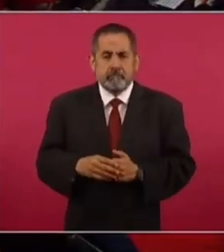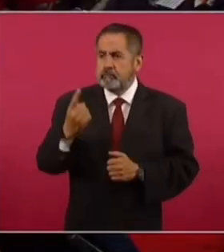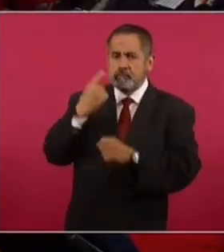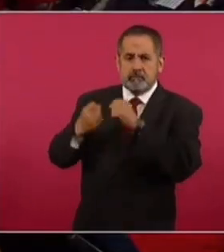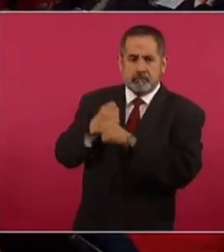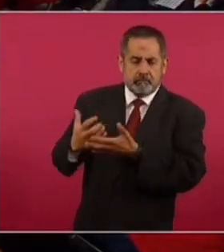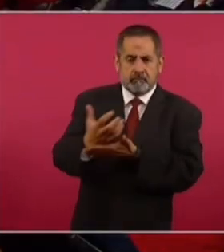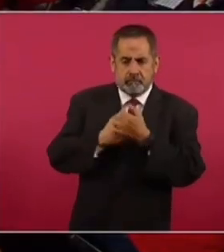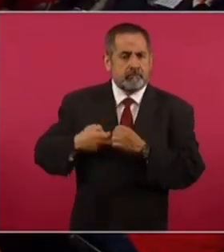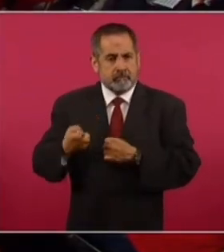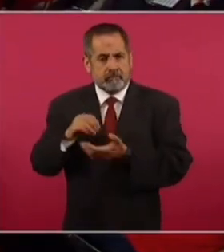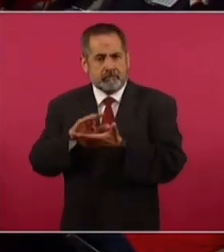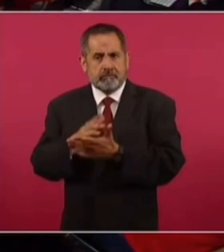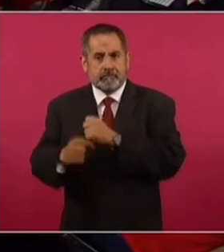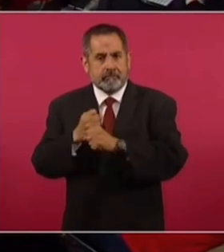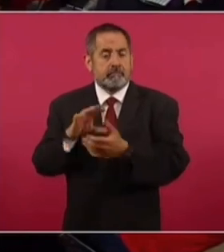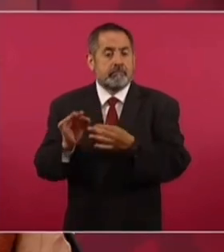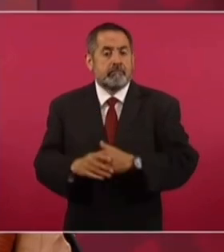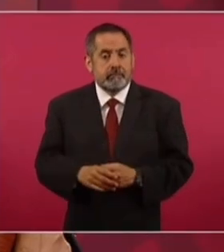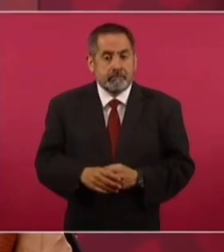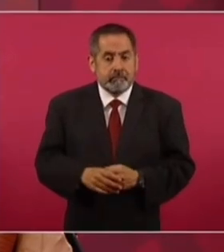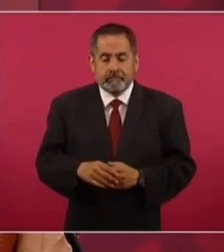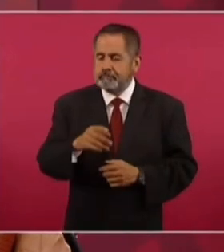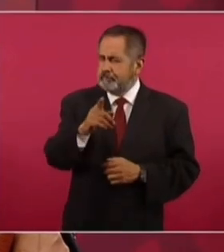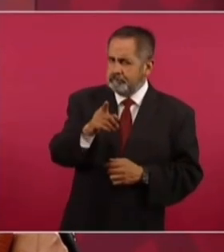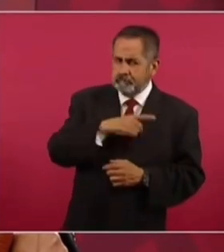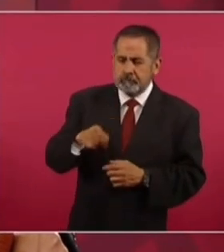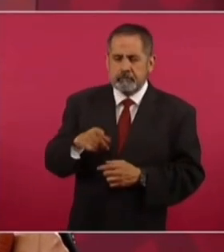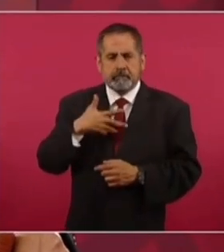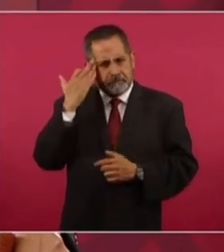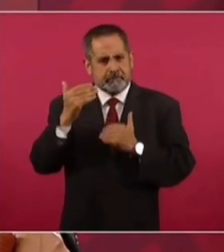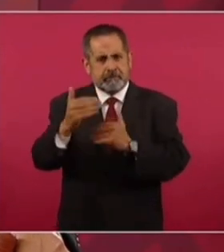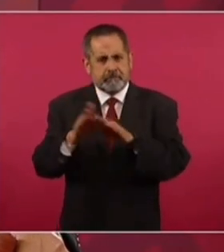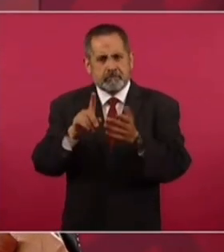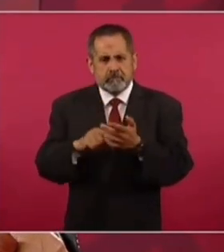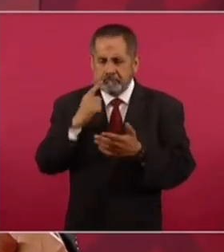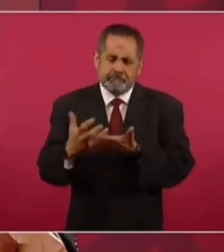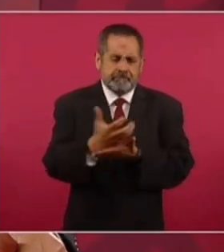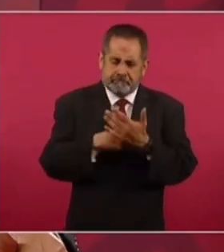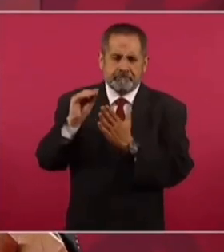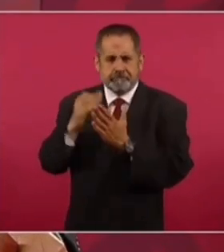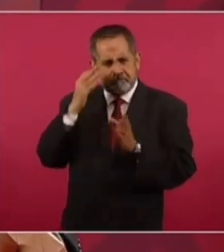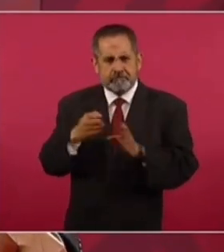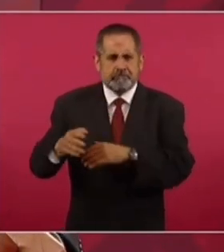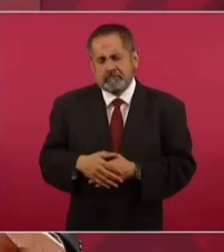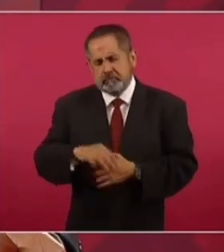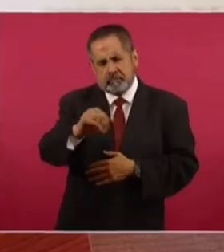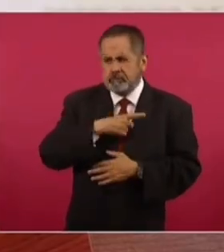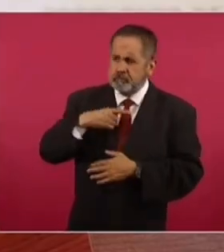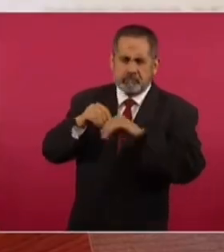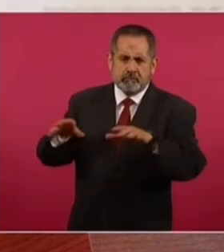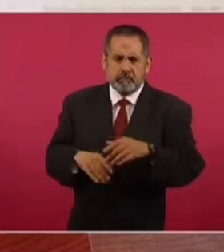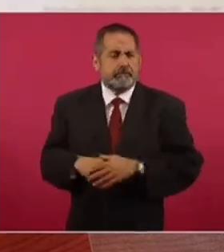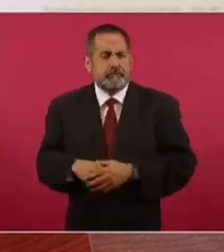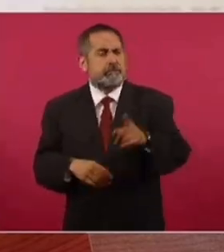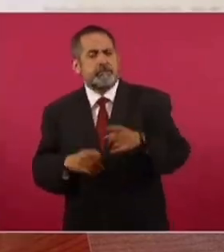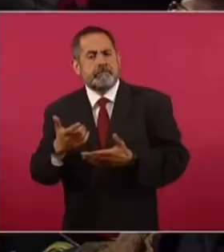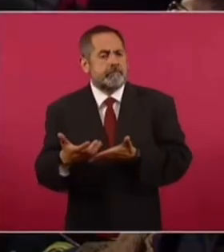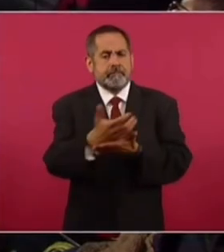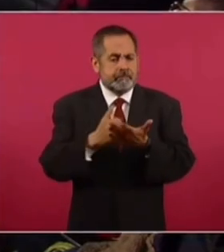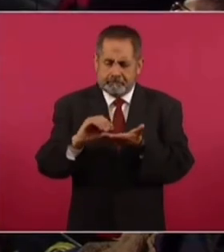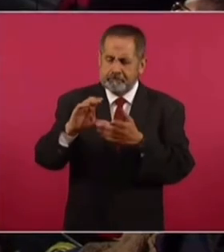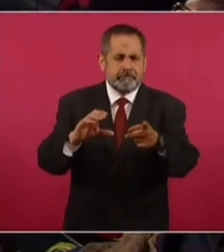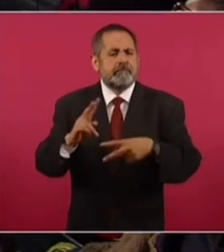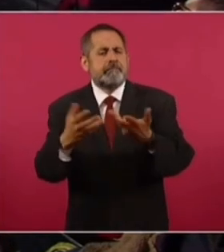ingresó el año pasado, entonces sí debió declararlos en esta declaración patrimonial. Es que hay un plazo para los ingresos, pero sí lo tengo que dar conocer. ¿Y ya decidió qué va a con ese dinero?